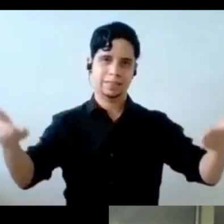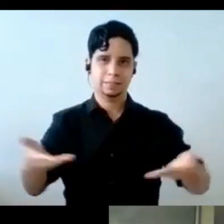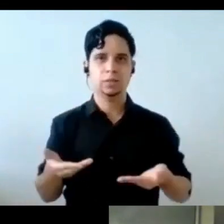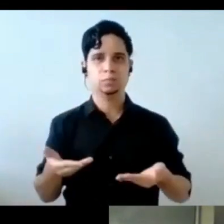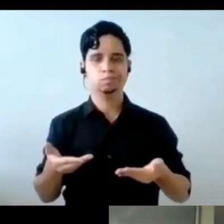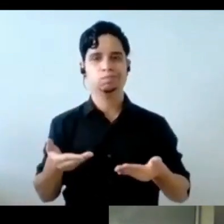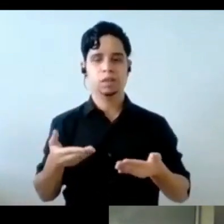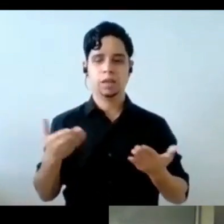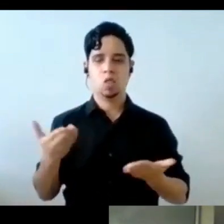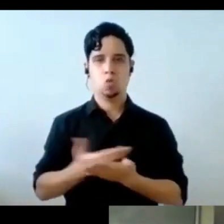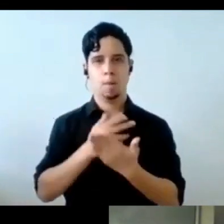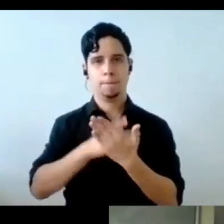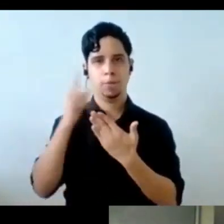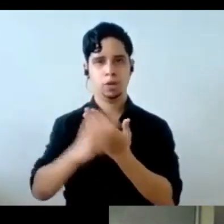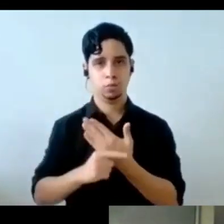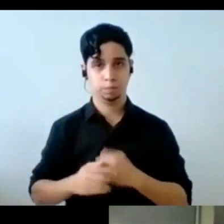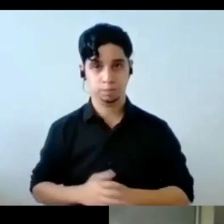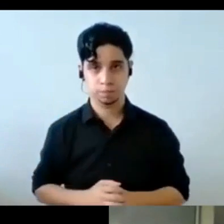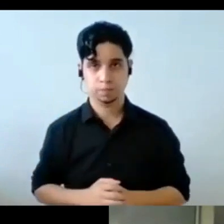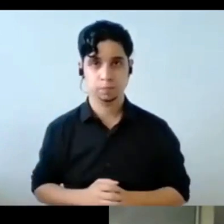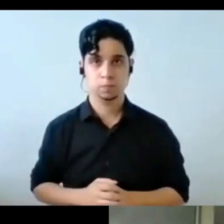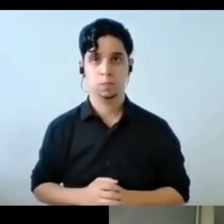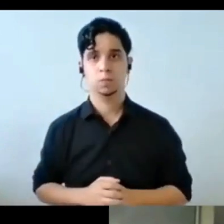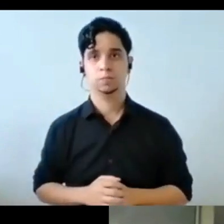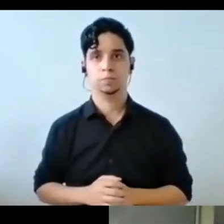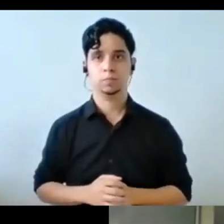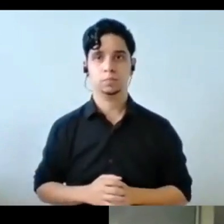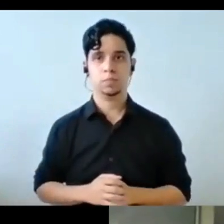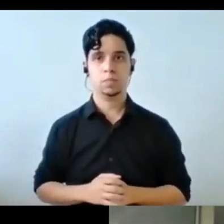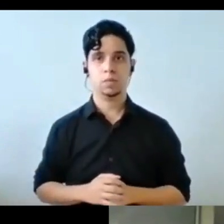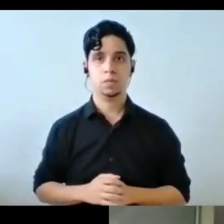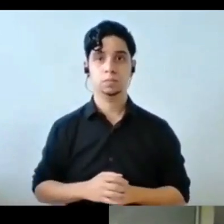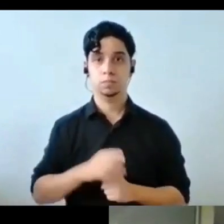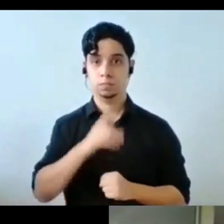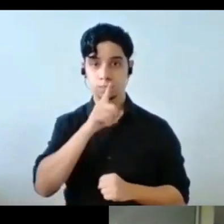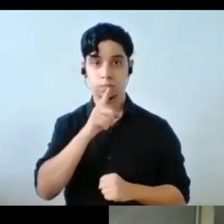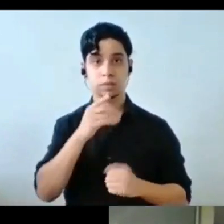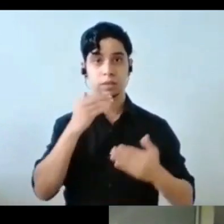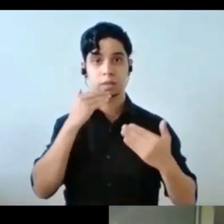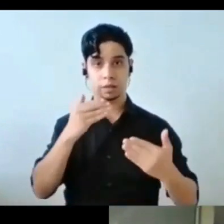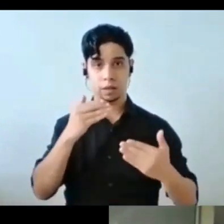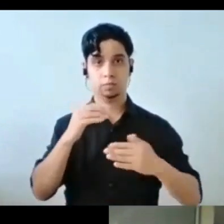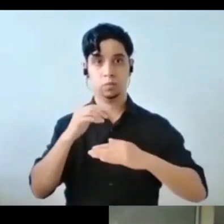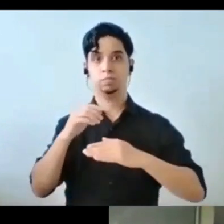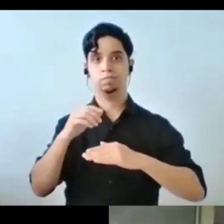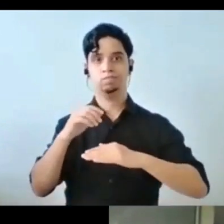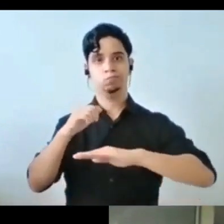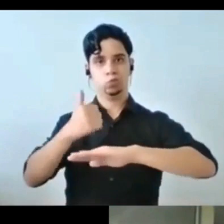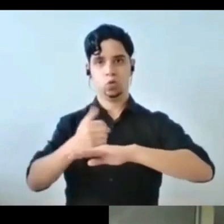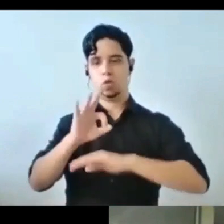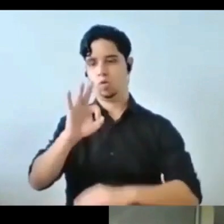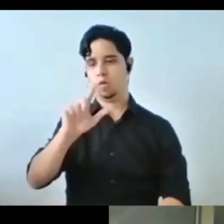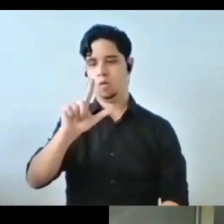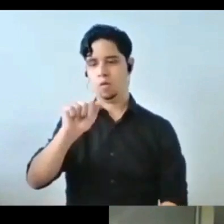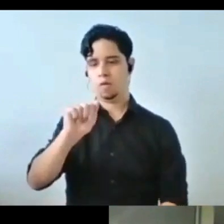del proyecto. Y entonces necesitamos darle gracias al Fondo Flamboyant, que ha hecho posible este